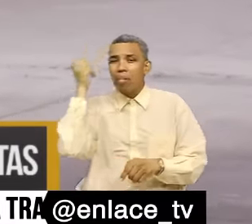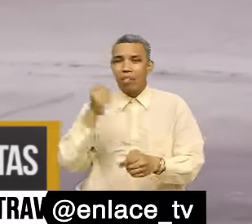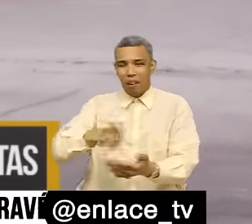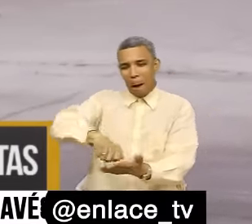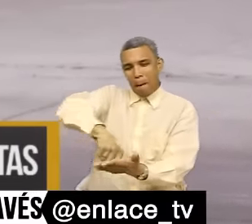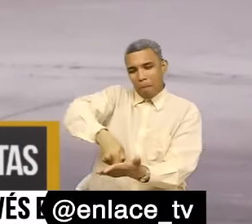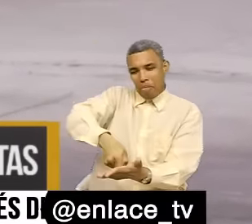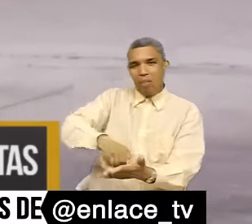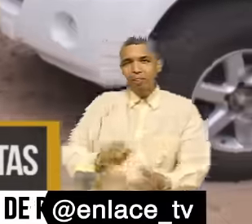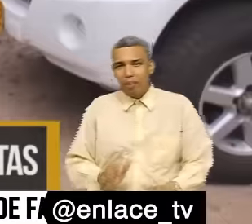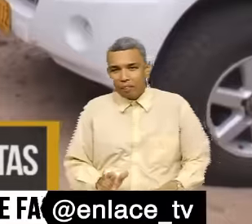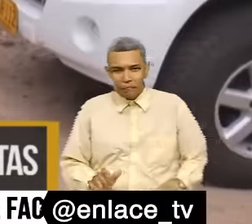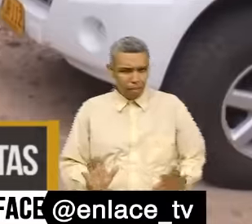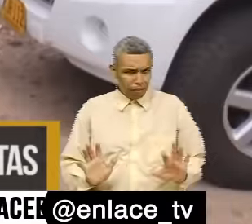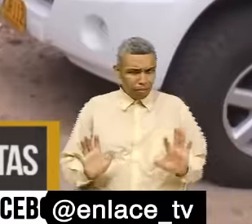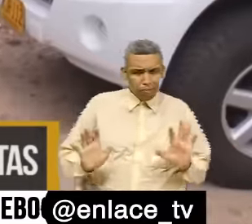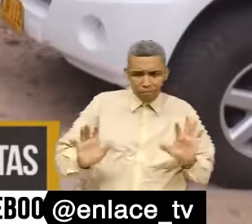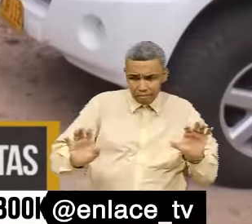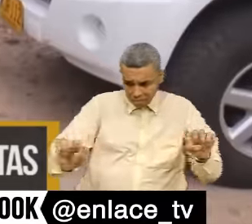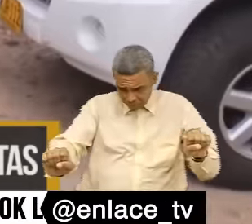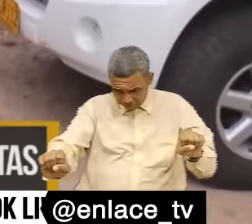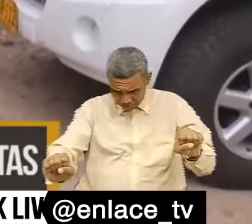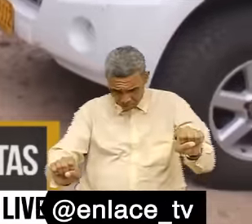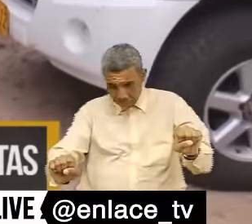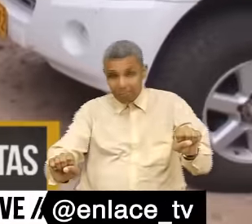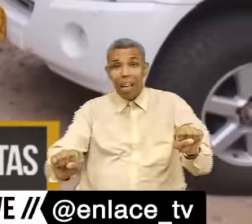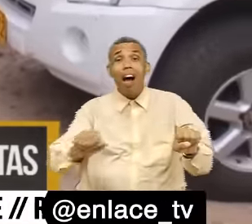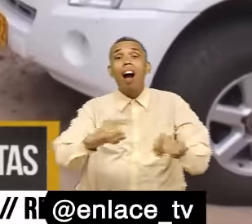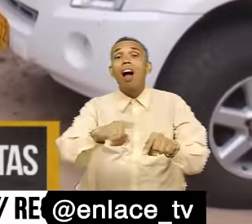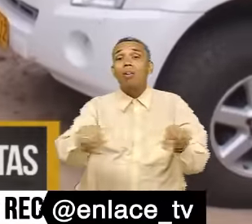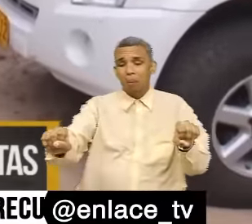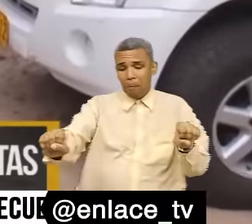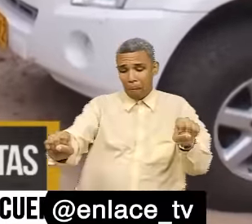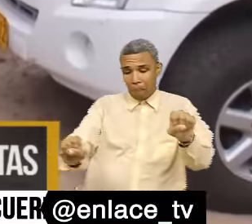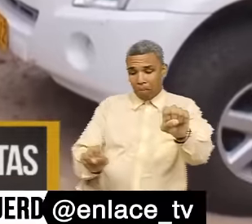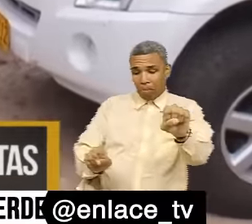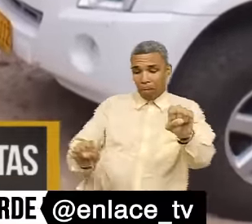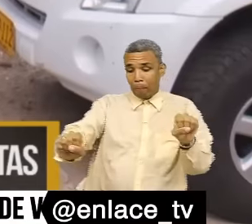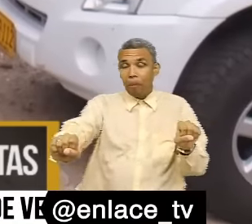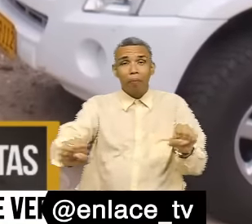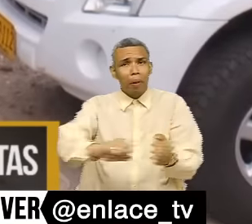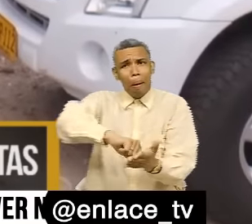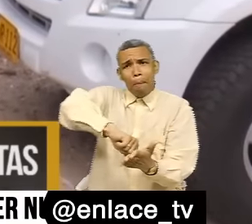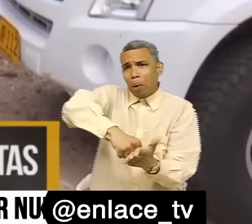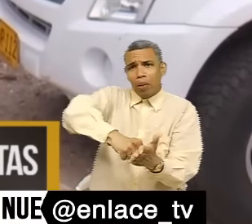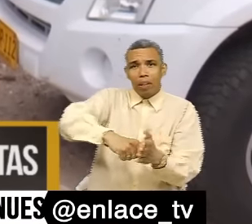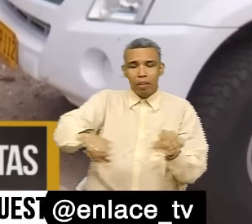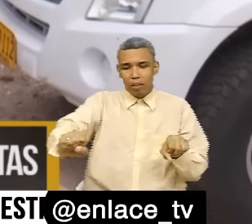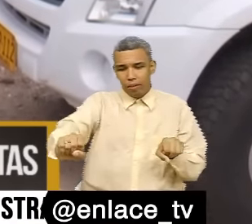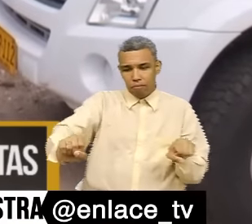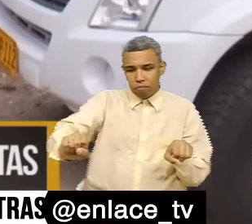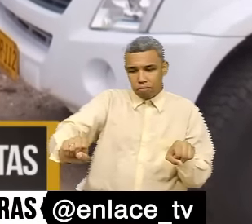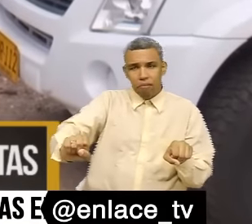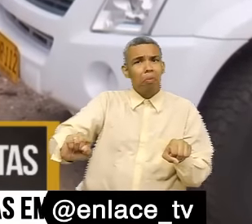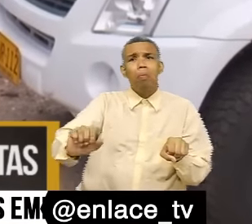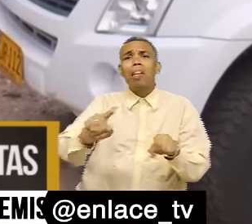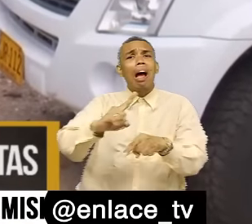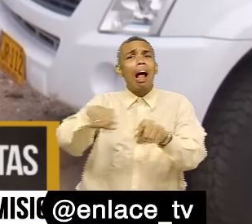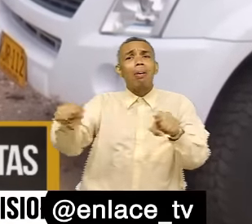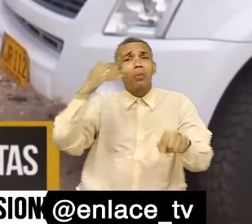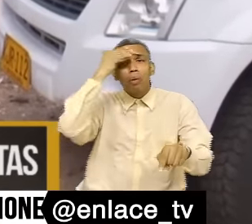unas pruebas y en más de 20 minutos pues dimos cuenta que había motocicletas por fuera donde la gente inclusive dejaba la motocicleta sin seguro y